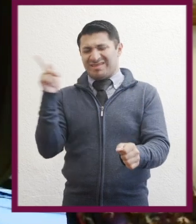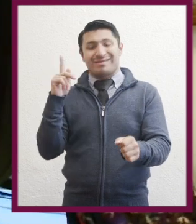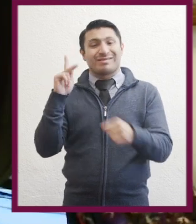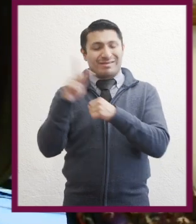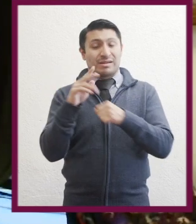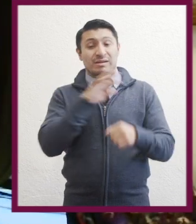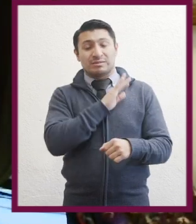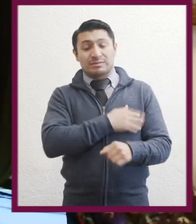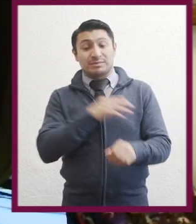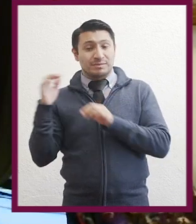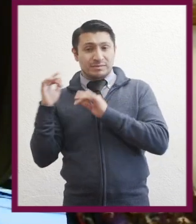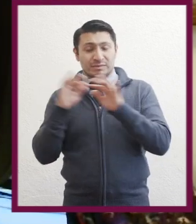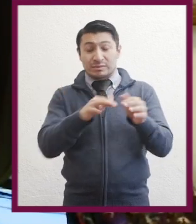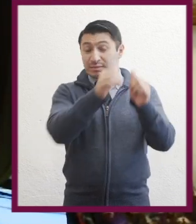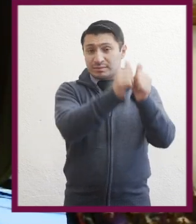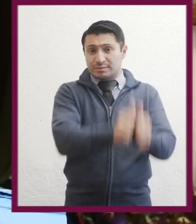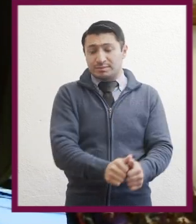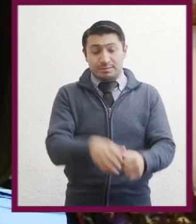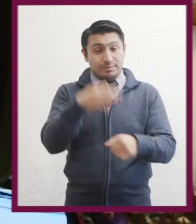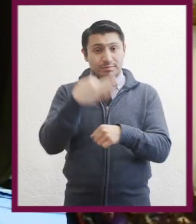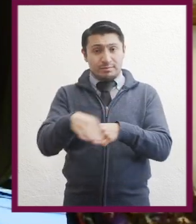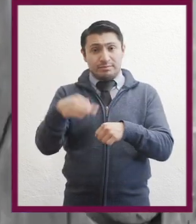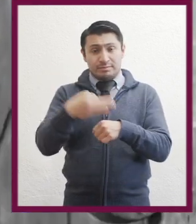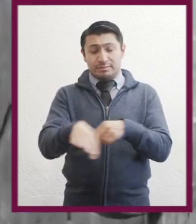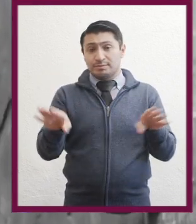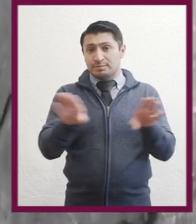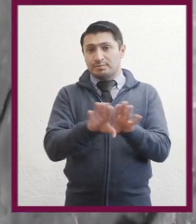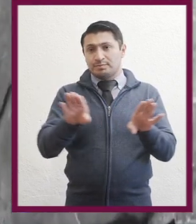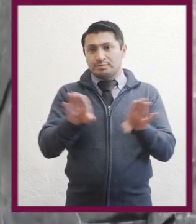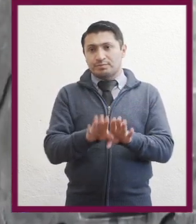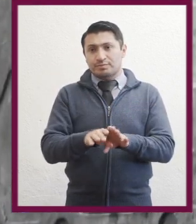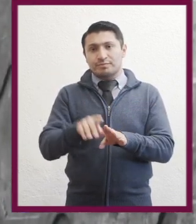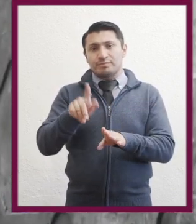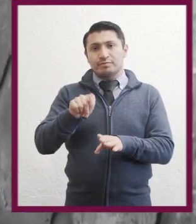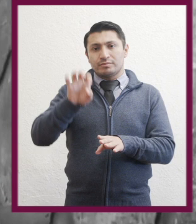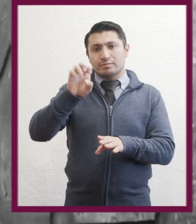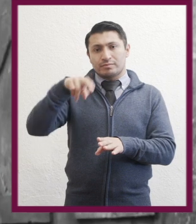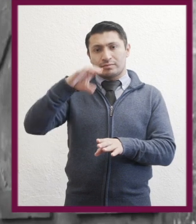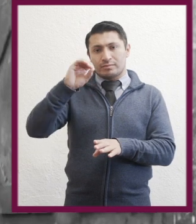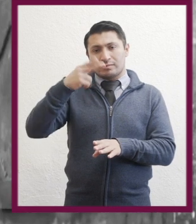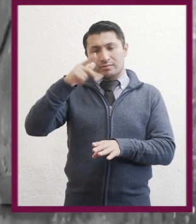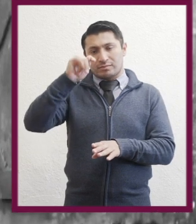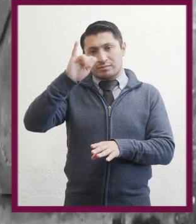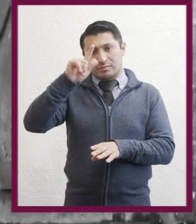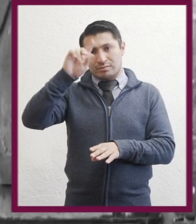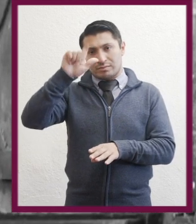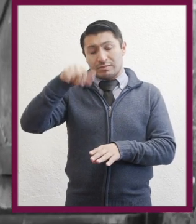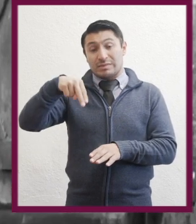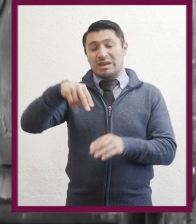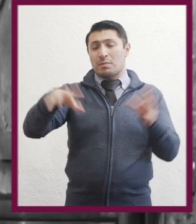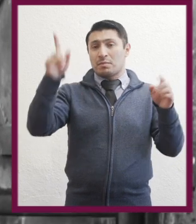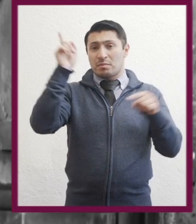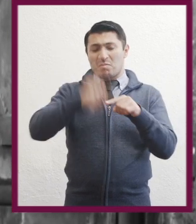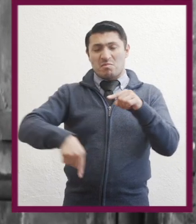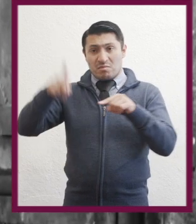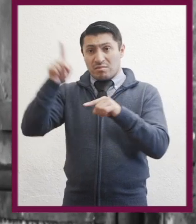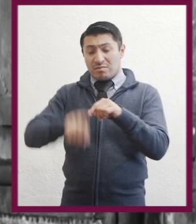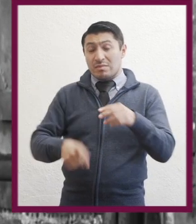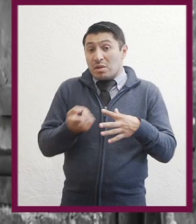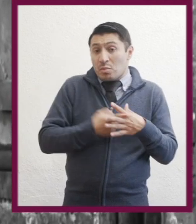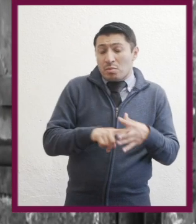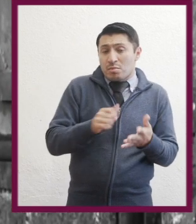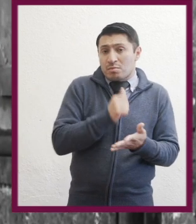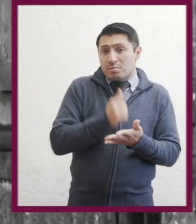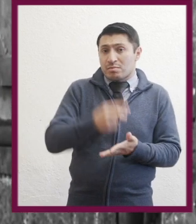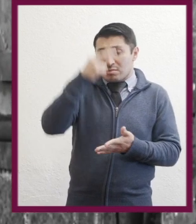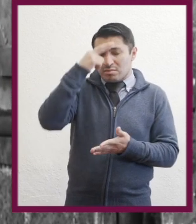se asentaron mientras que se estaba destruyendo Tenochtitlan y empezando